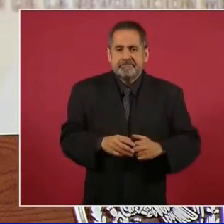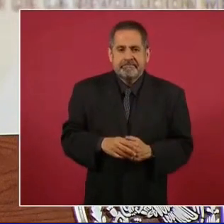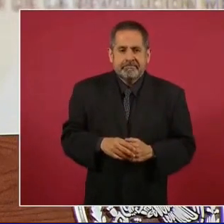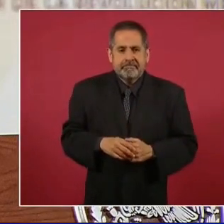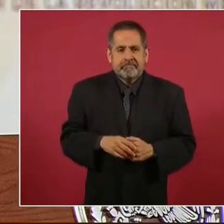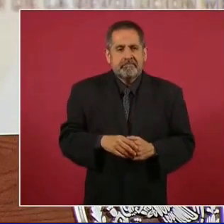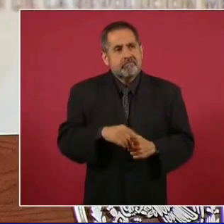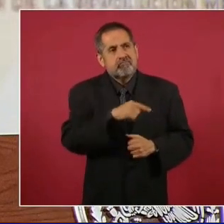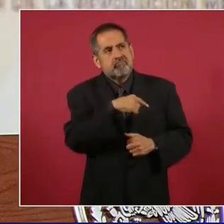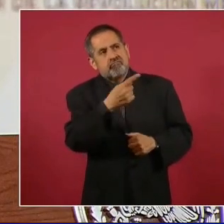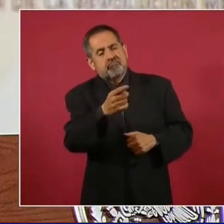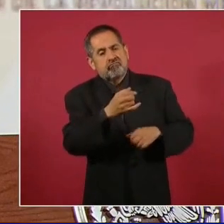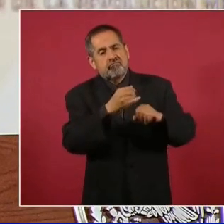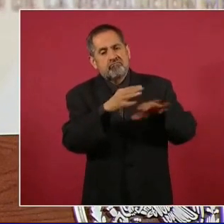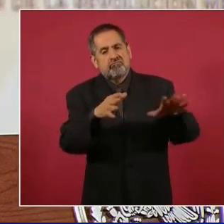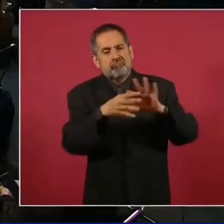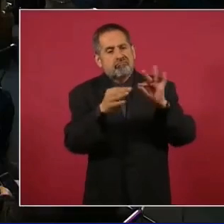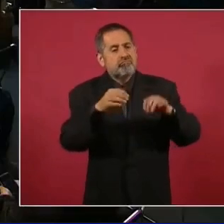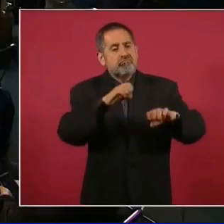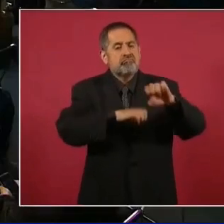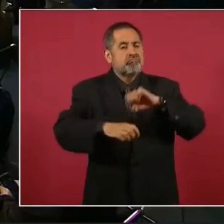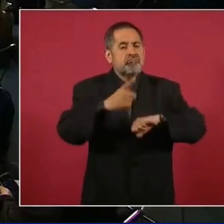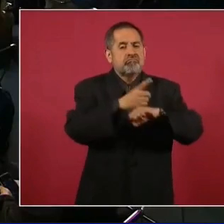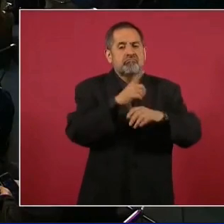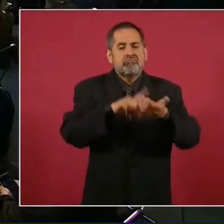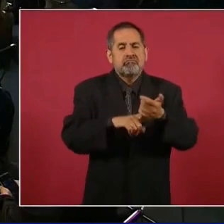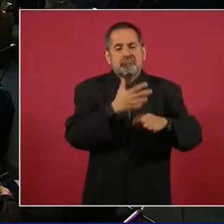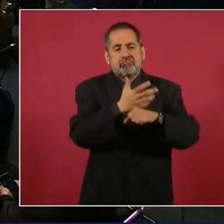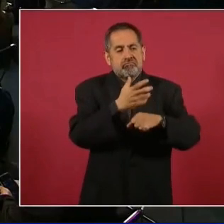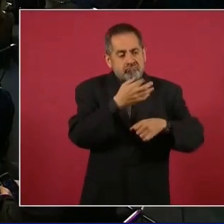a informar a la Embajada de Estados Unidos